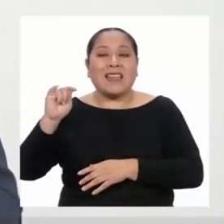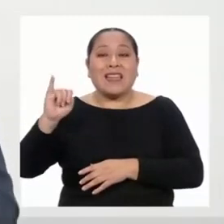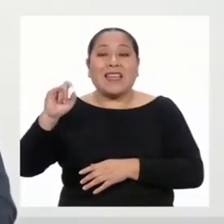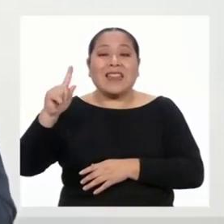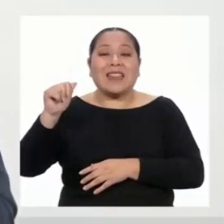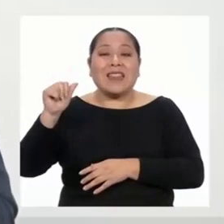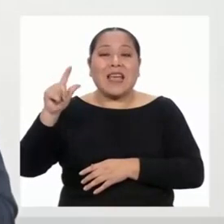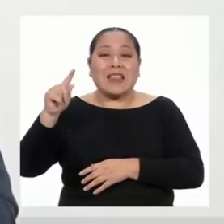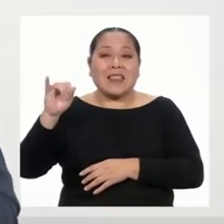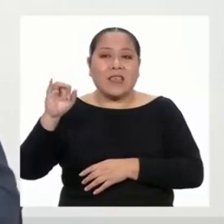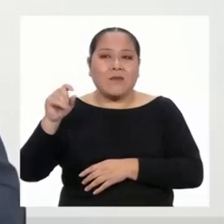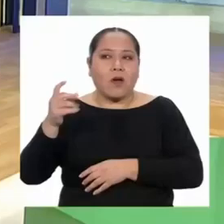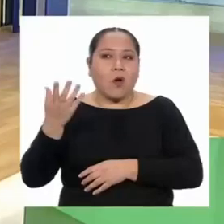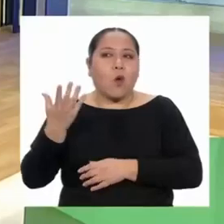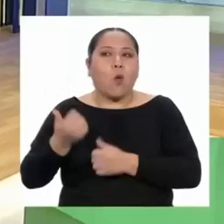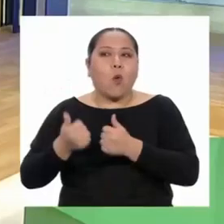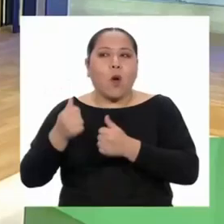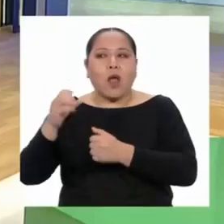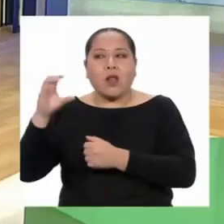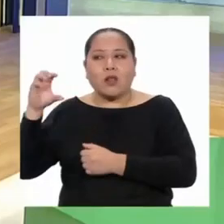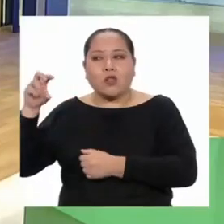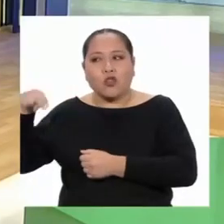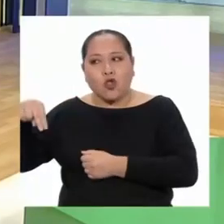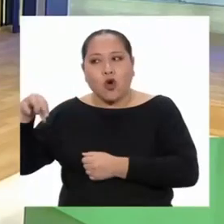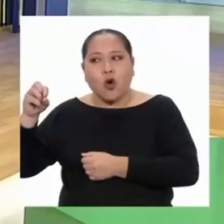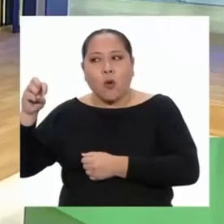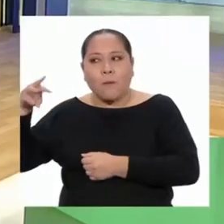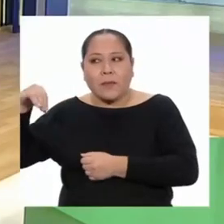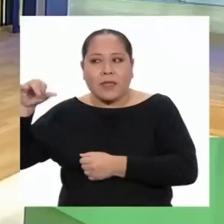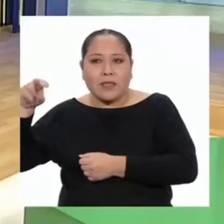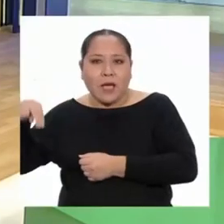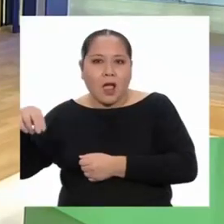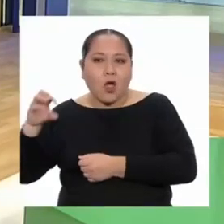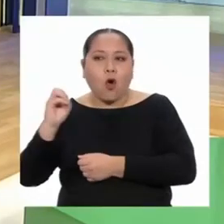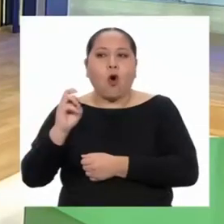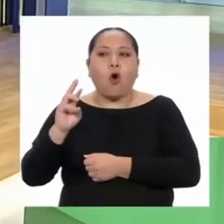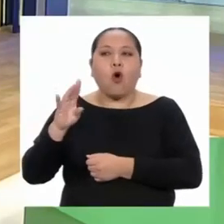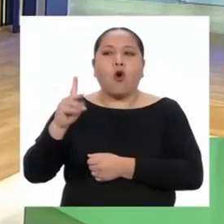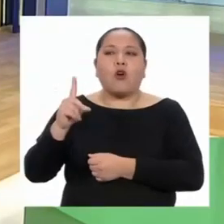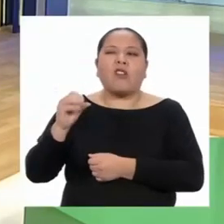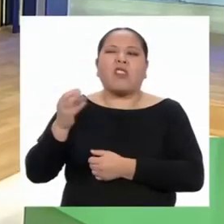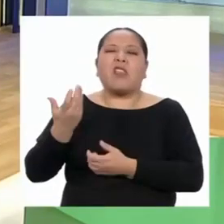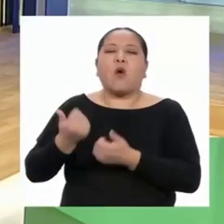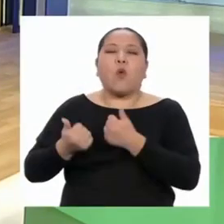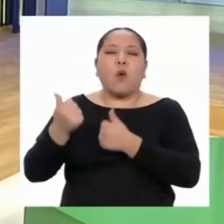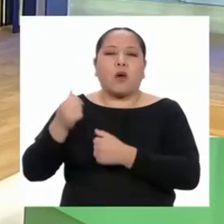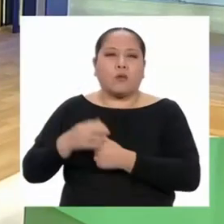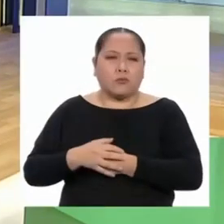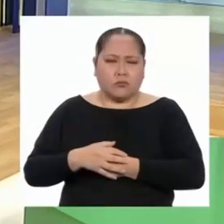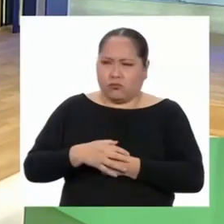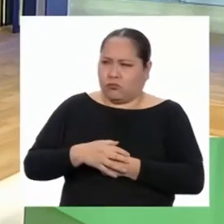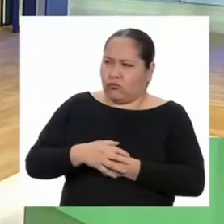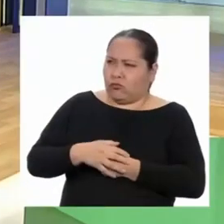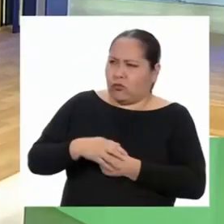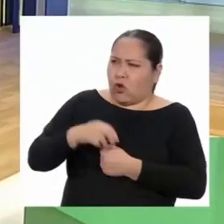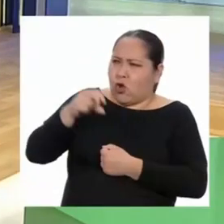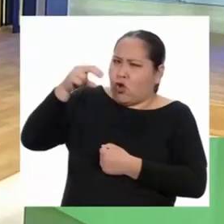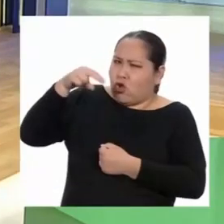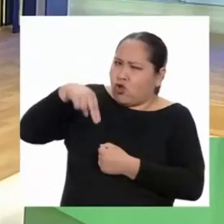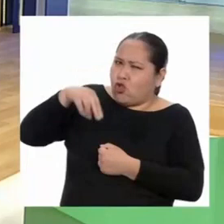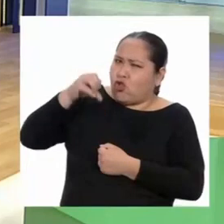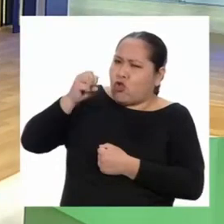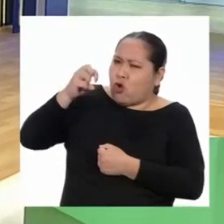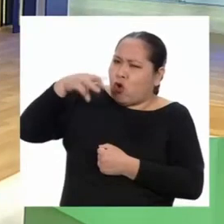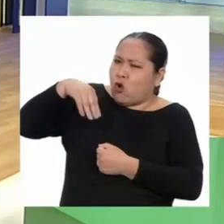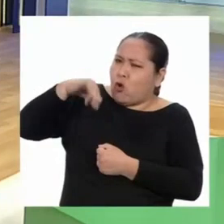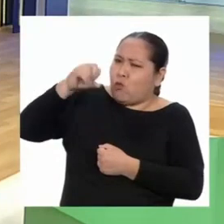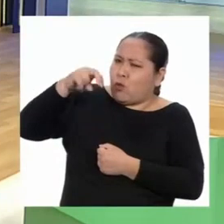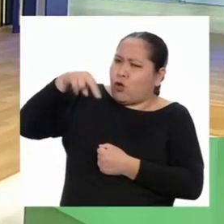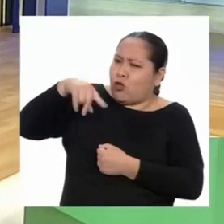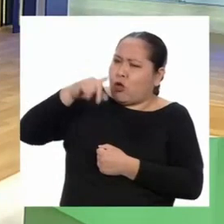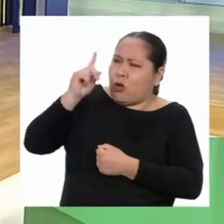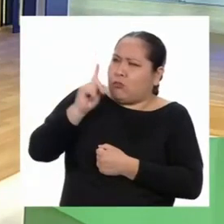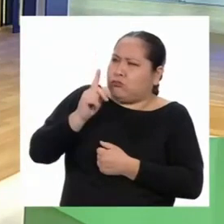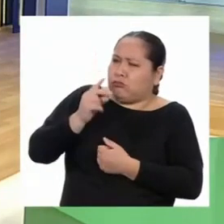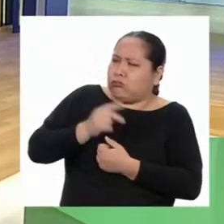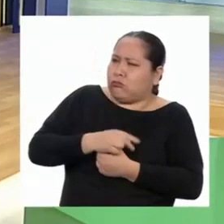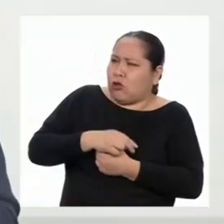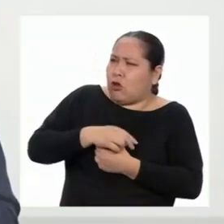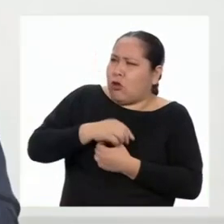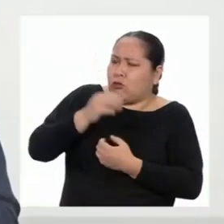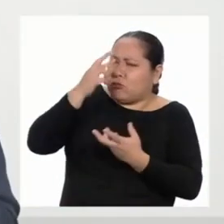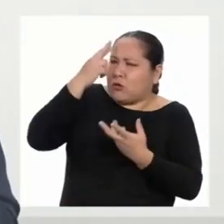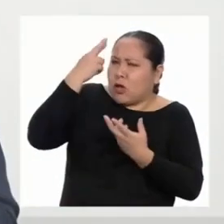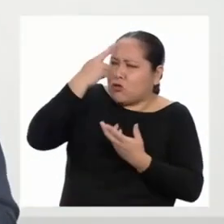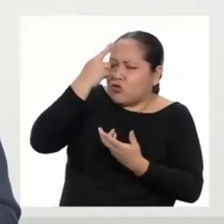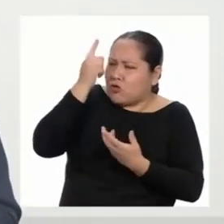nominal o ordinal? Nominal, ¿cierto? Porque los motivos no tienen ningún orden ni ninguna